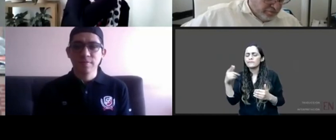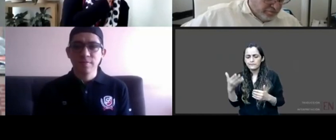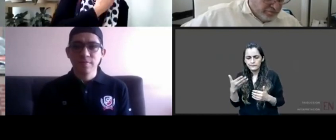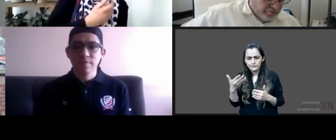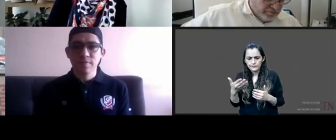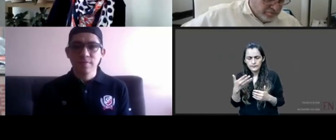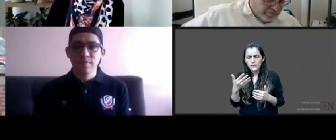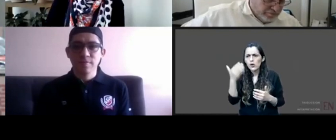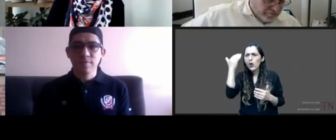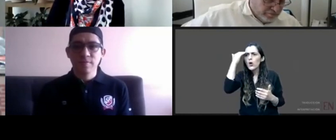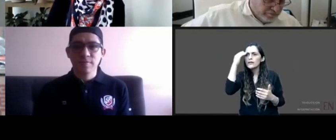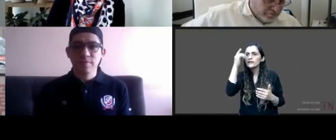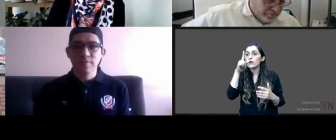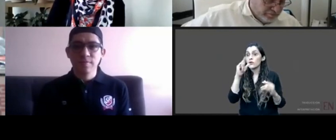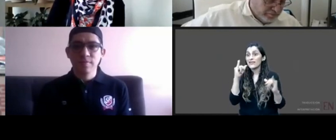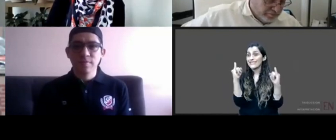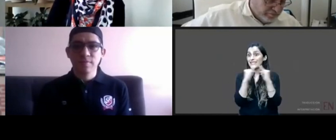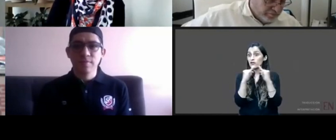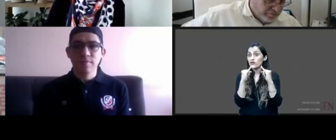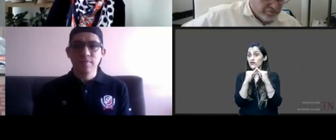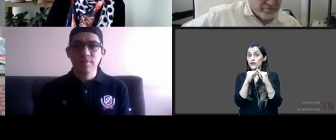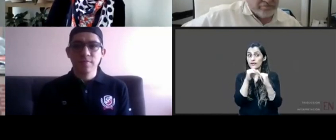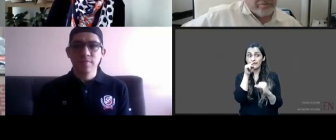conocí ya una institución que se llama